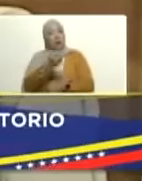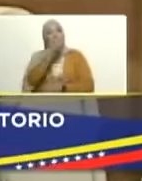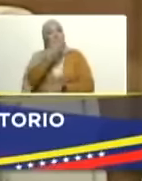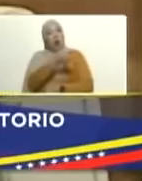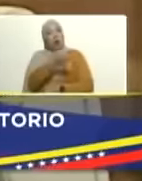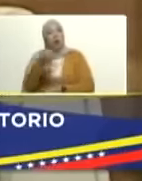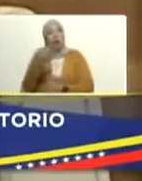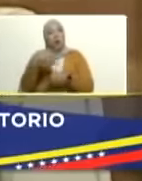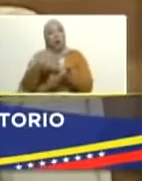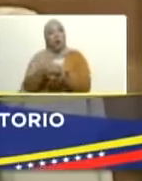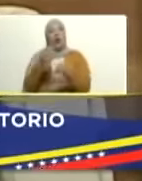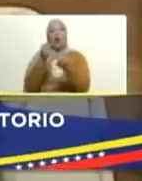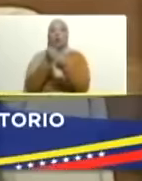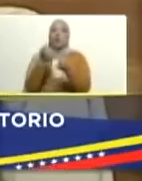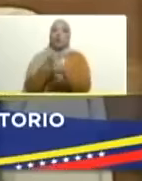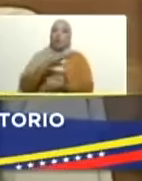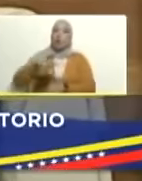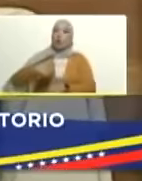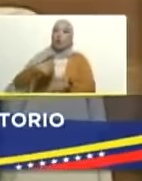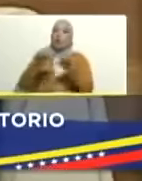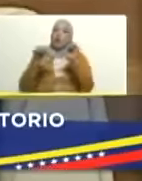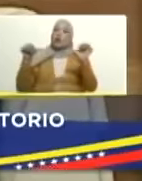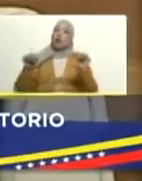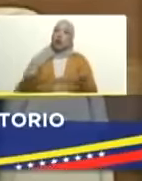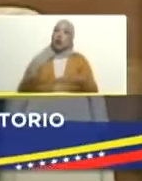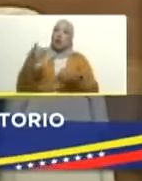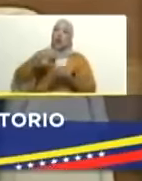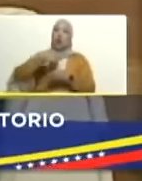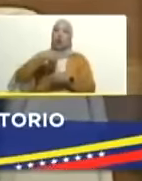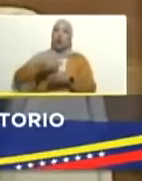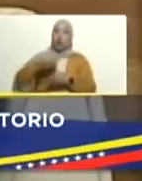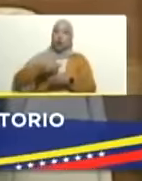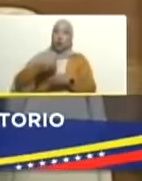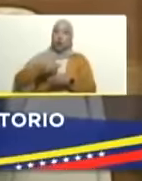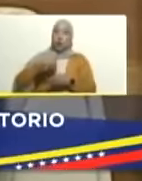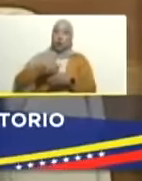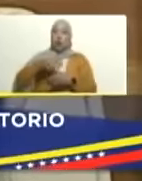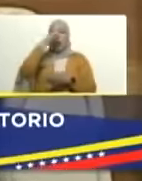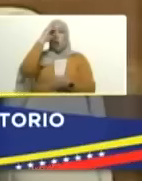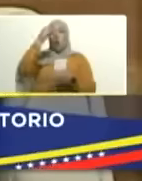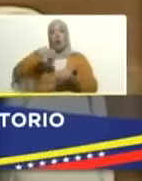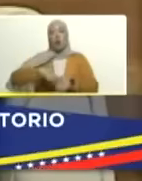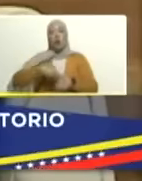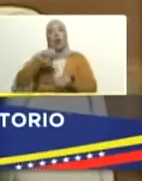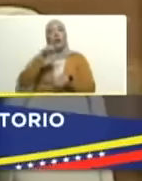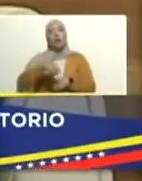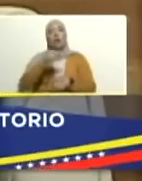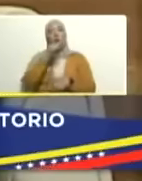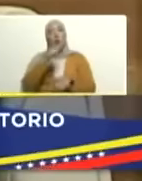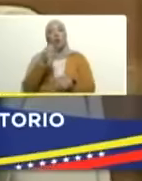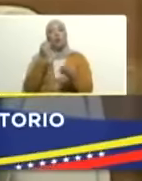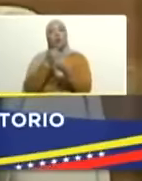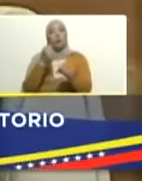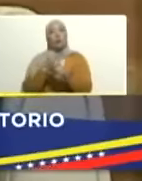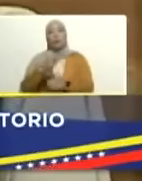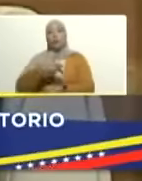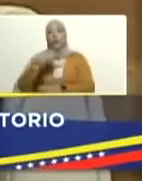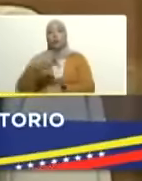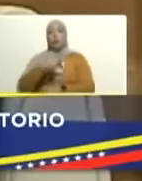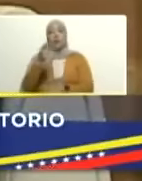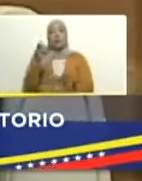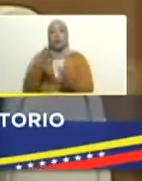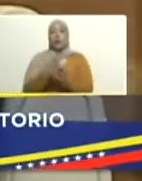carácter invulnerable que tienen en nuestro sistema electoral y acordamos con este sector de la política